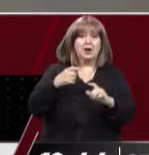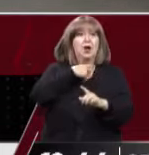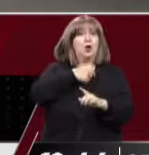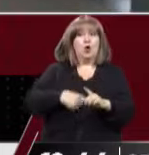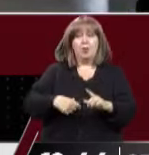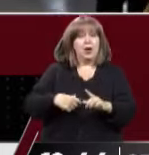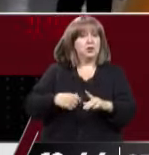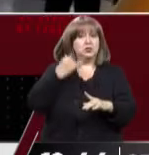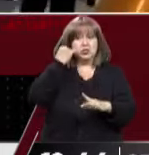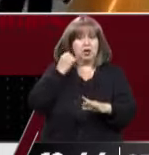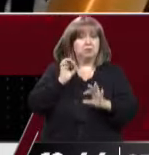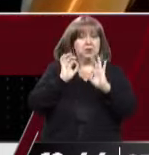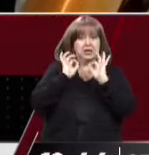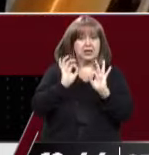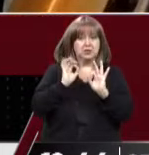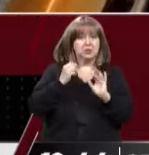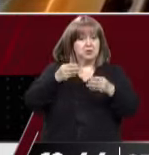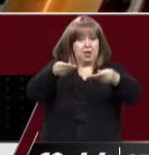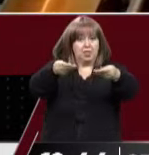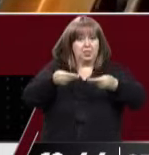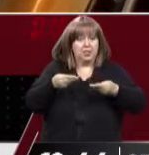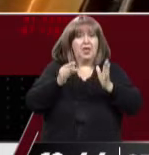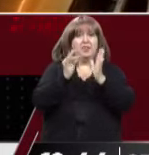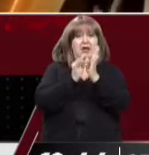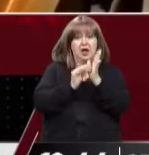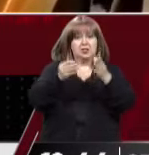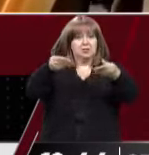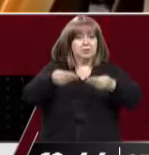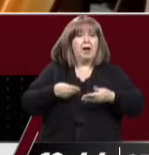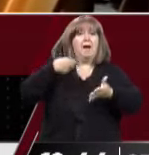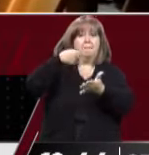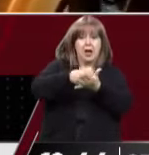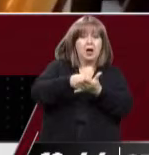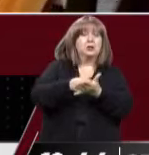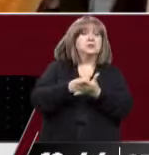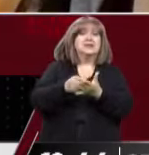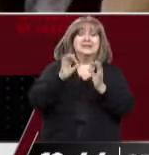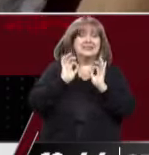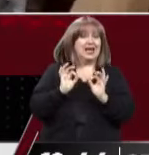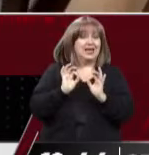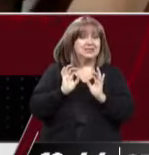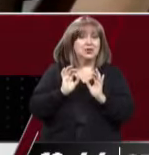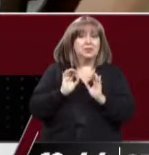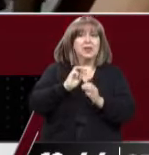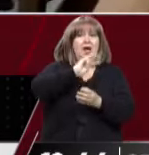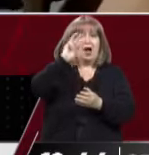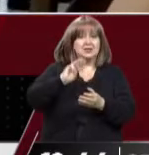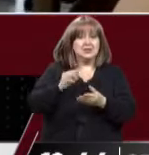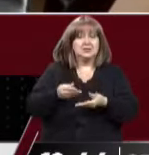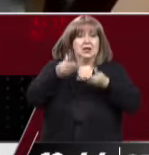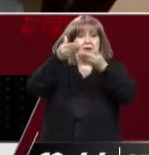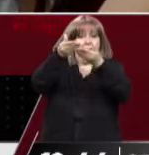hace todos los esfuerzos con todos sus decretos de pagos a los activos los cuales